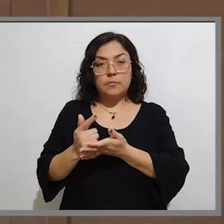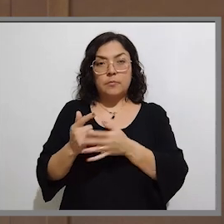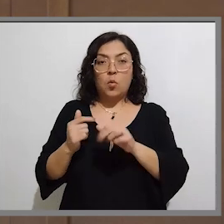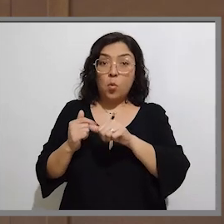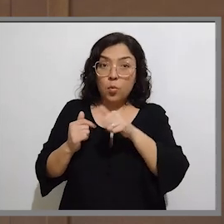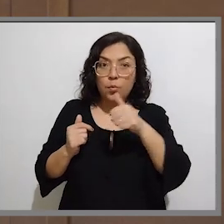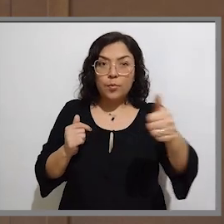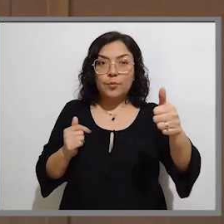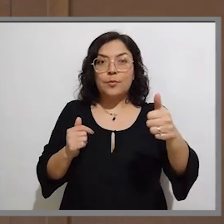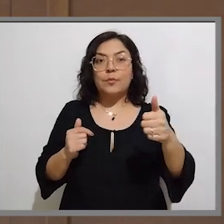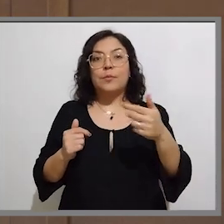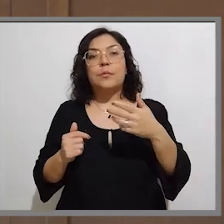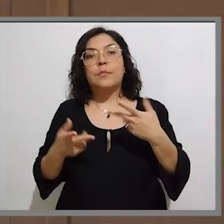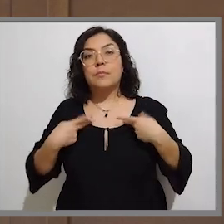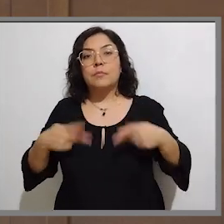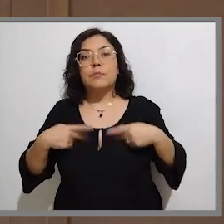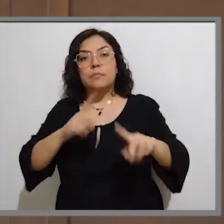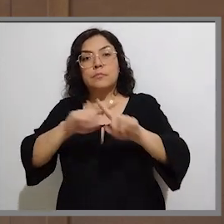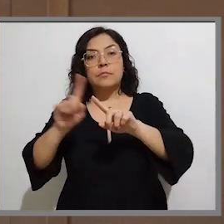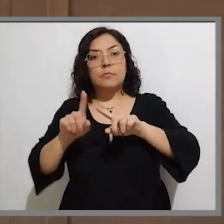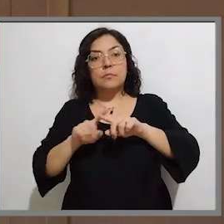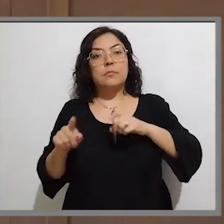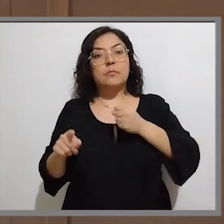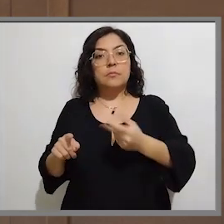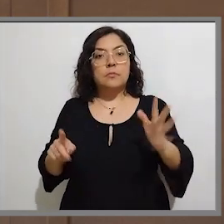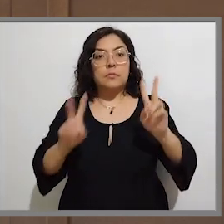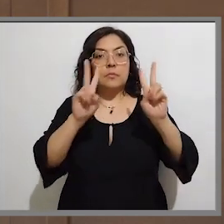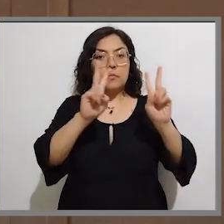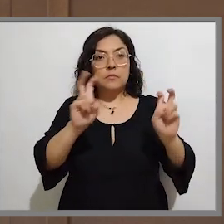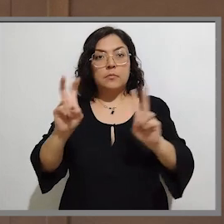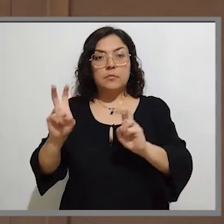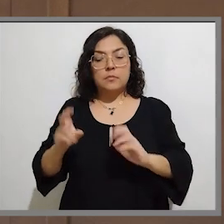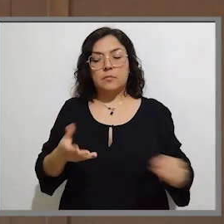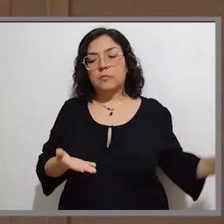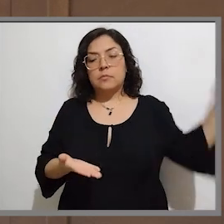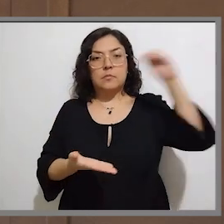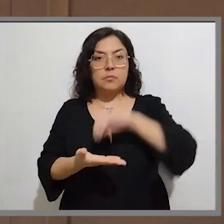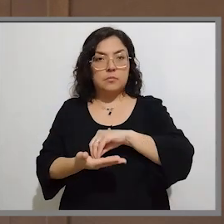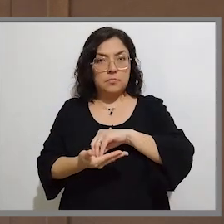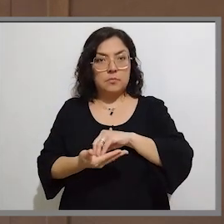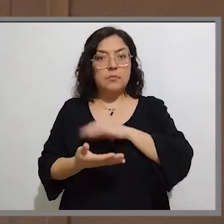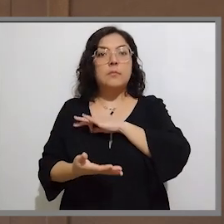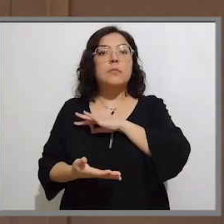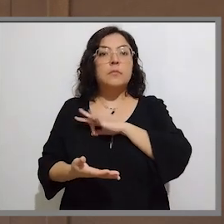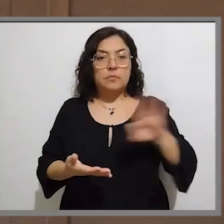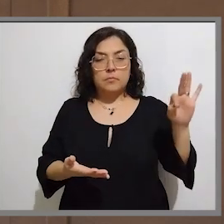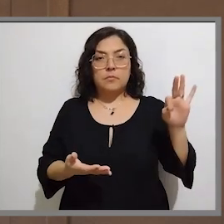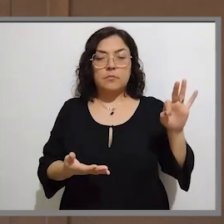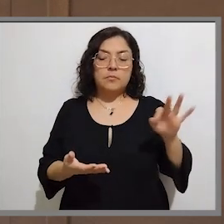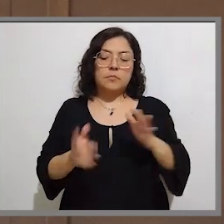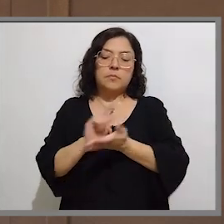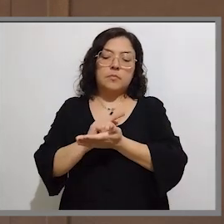diversos artículos hechos por autores, cada uno en un tema diverso, y es lo que permite en esta obra colectiva poder